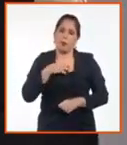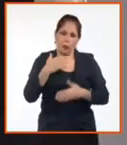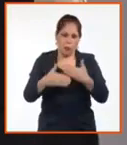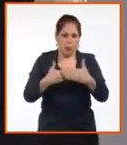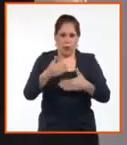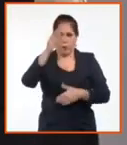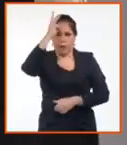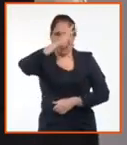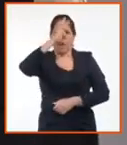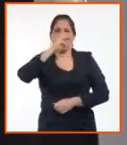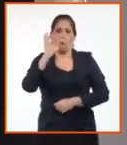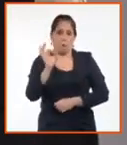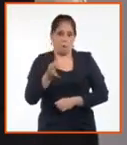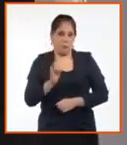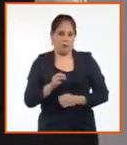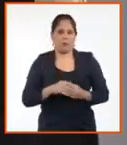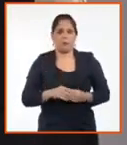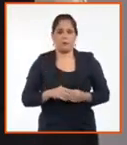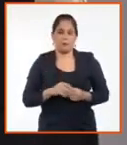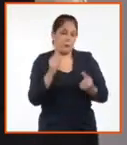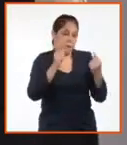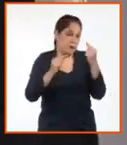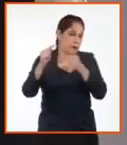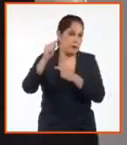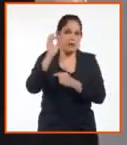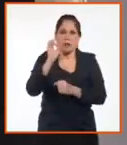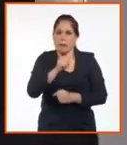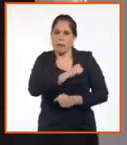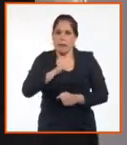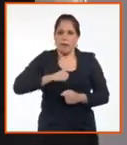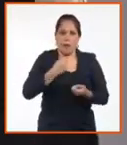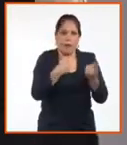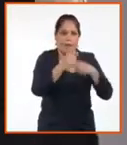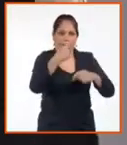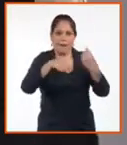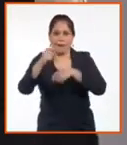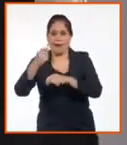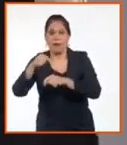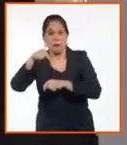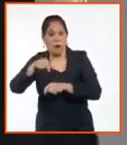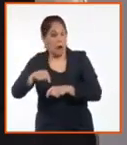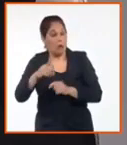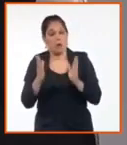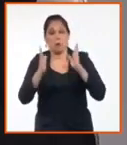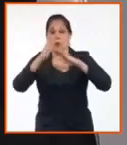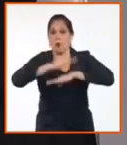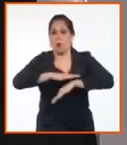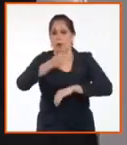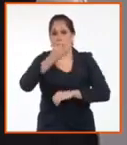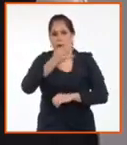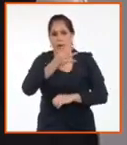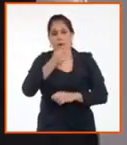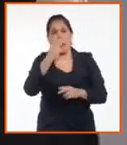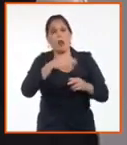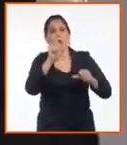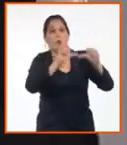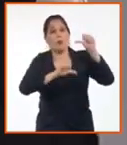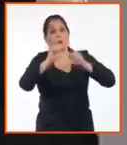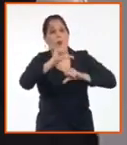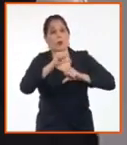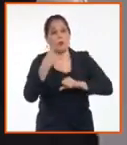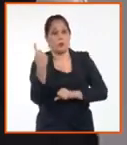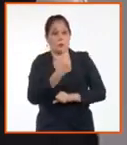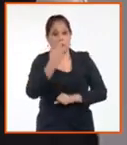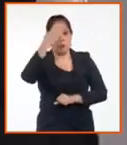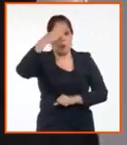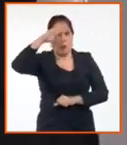que han jugado un papel primordial durante toda la pandemia ahora se ven en una fuerte escasez algunos laboratorios nacionales productores netos de estos